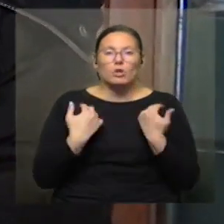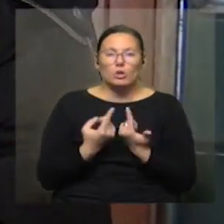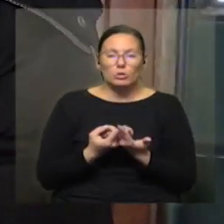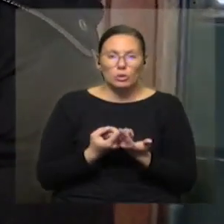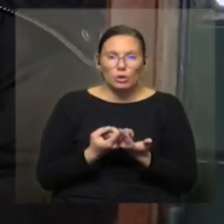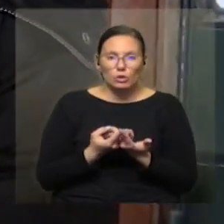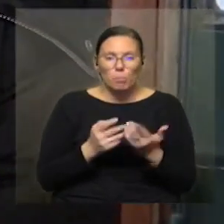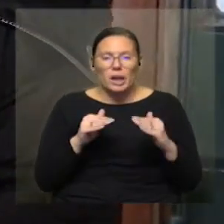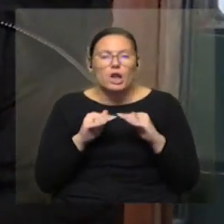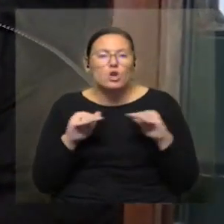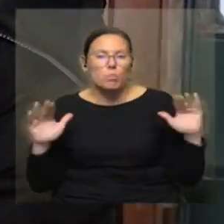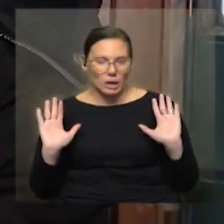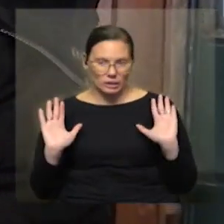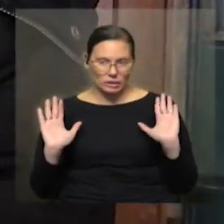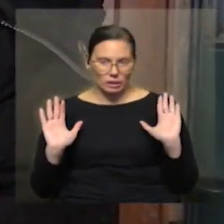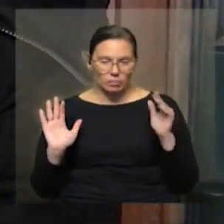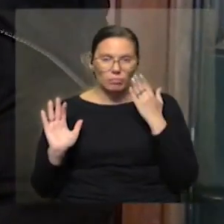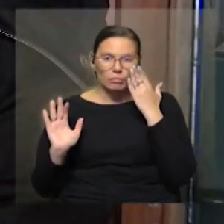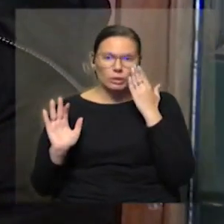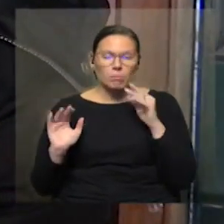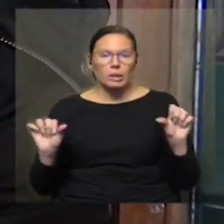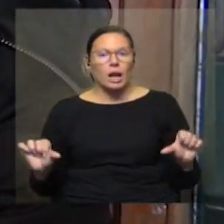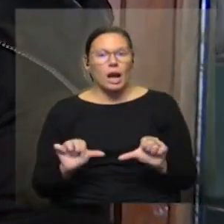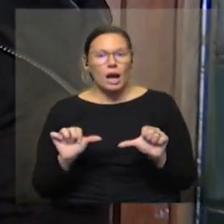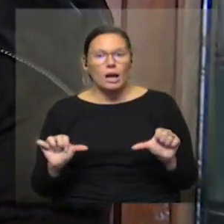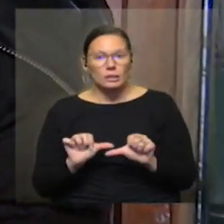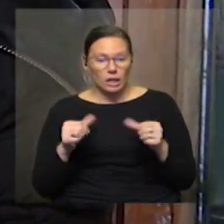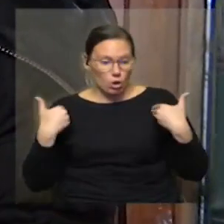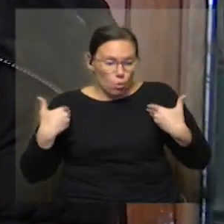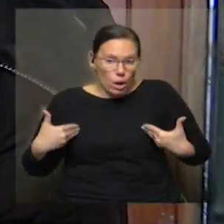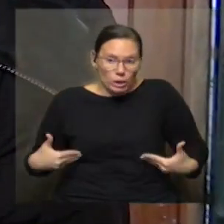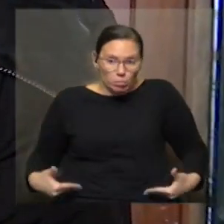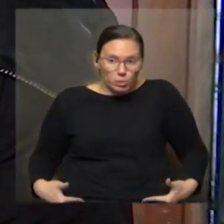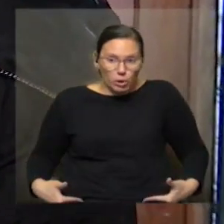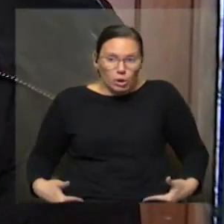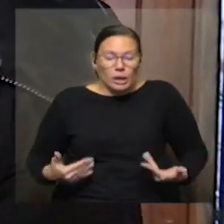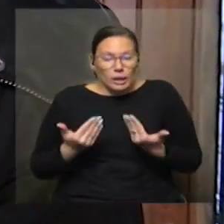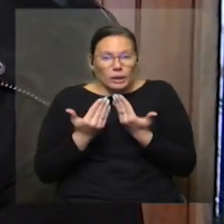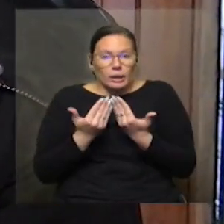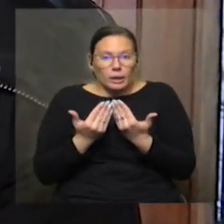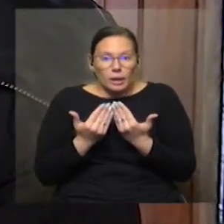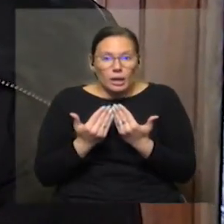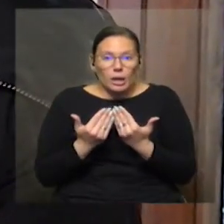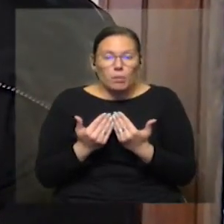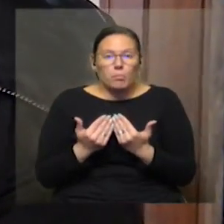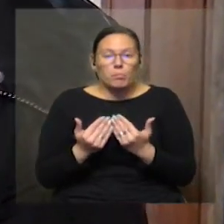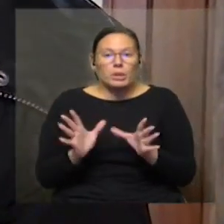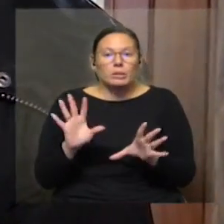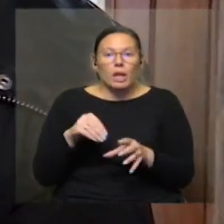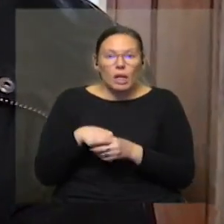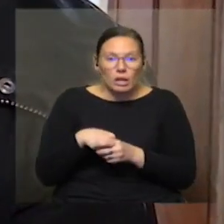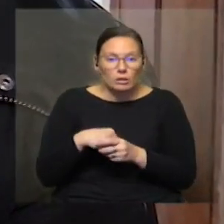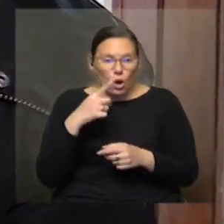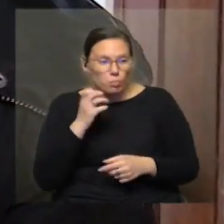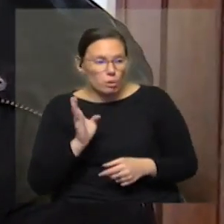llamamos normalizar, o sea, generar que nuestros cuerpos entren en una normativa